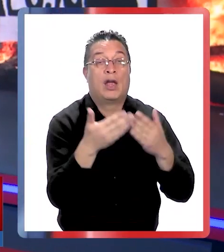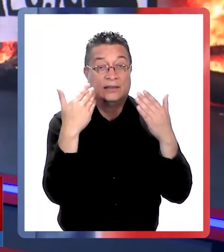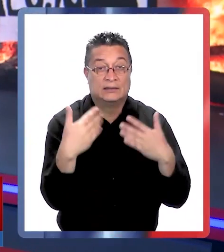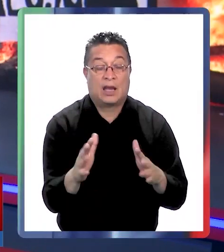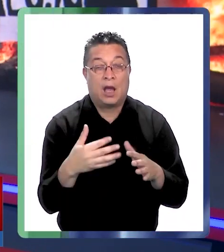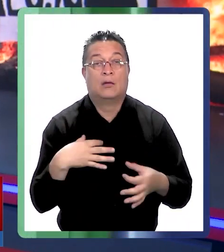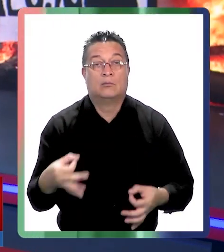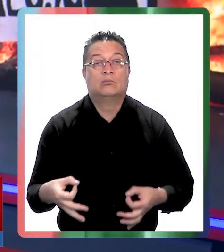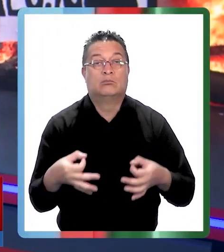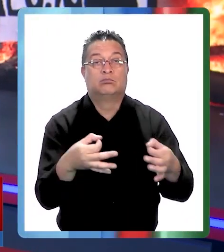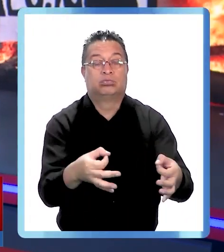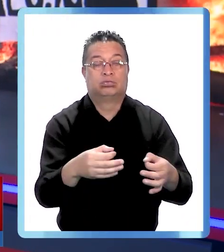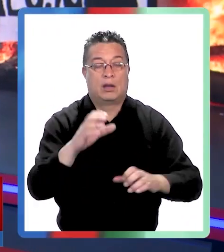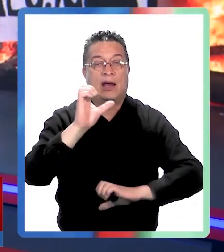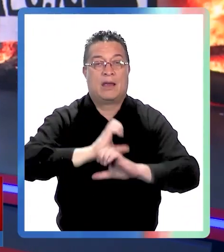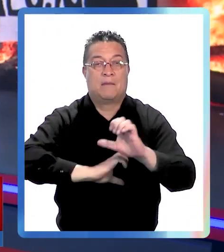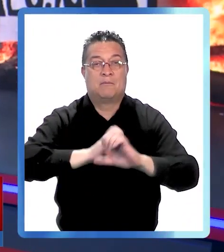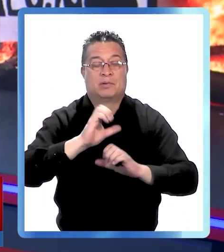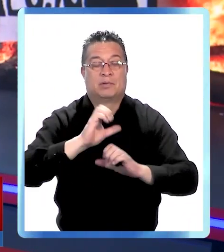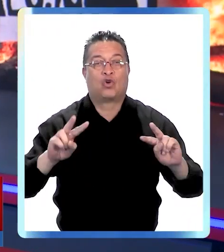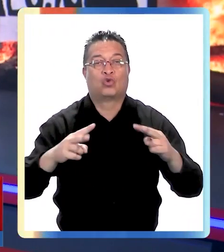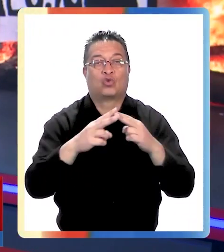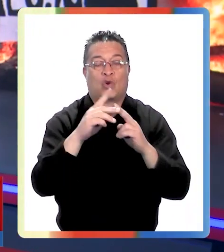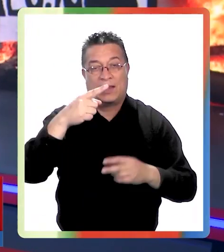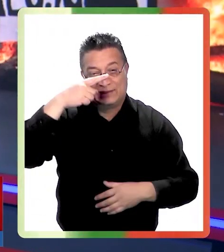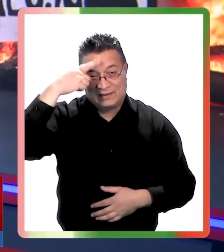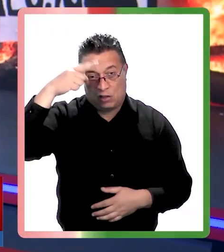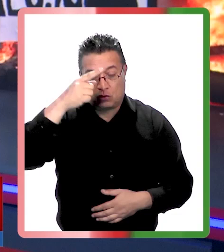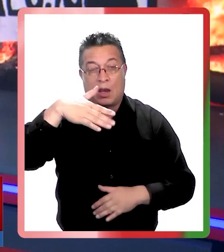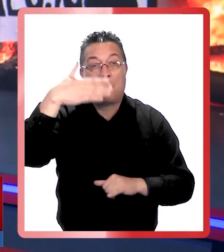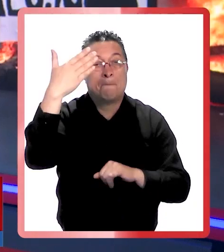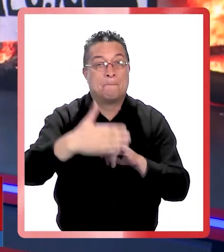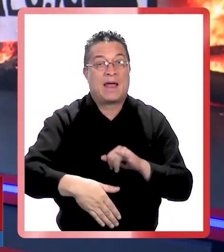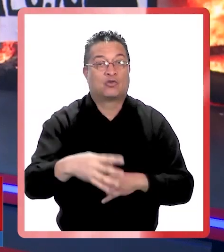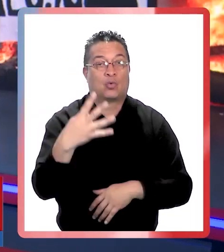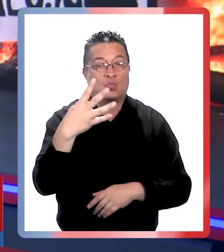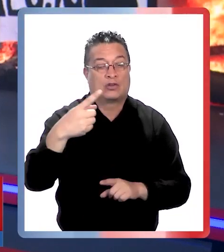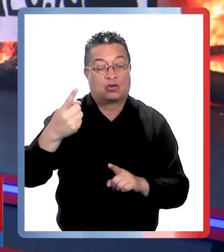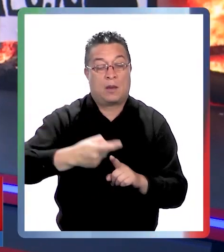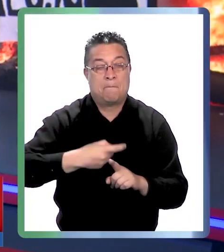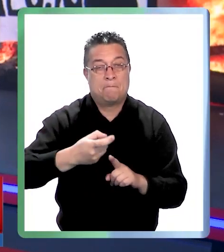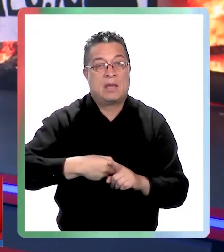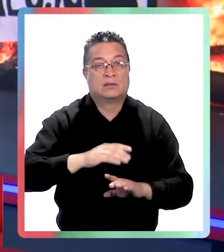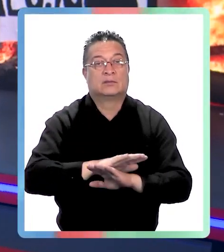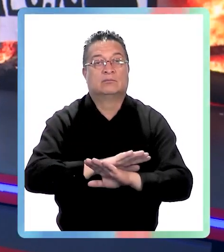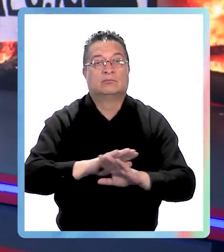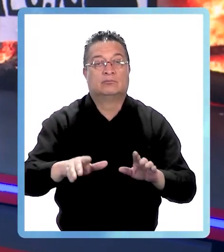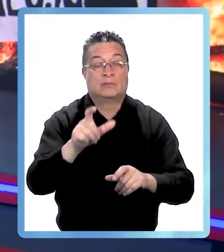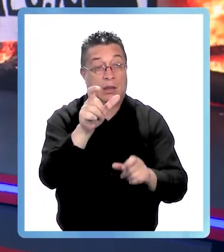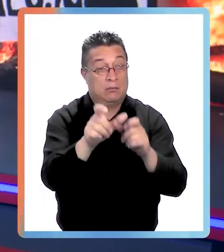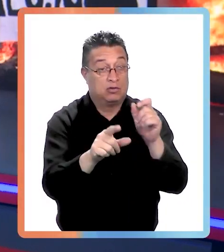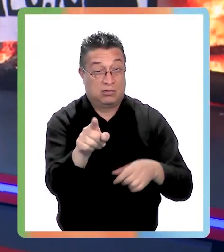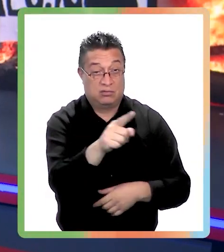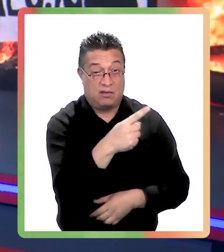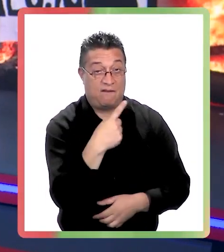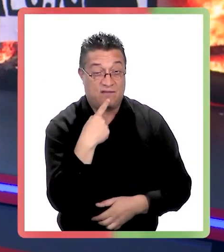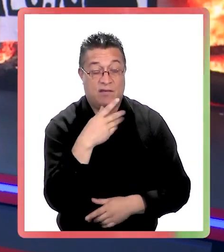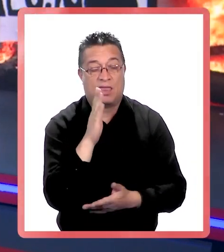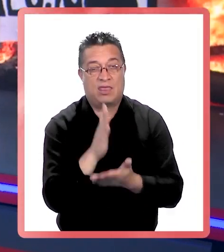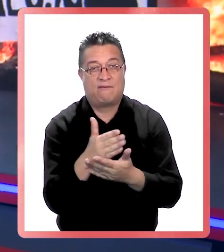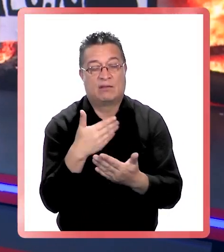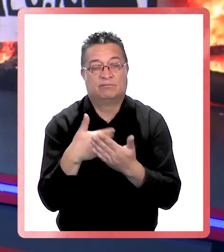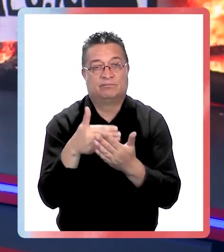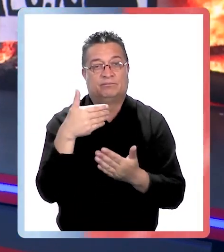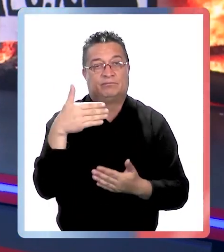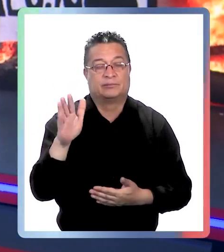protección presentado por la inmobiliaria y constructora San Antonio y dio un plazo de 4 meses para que los ocupantes abandonaran